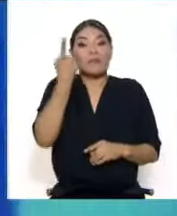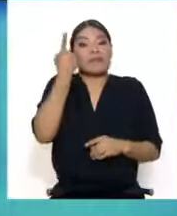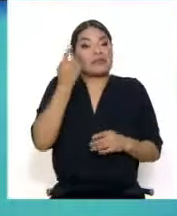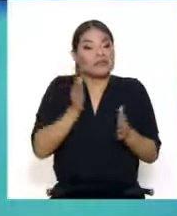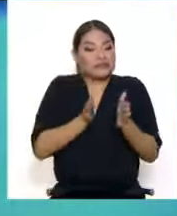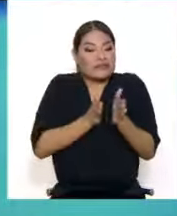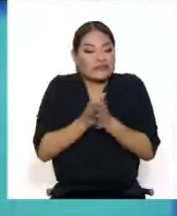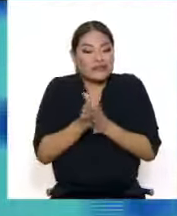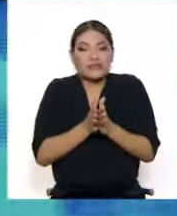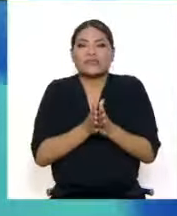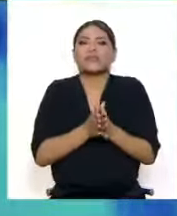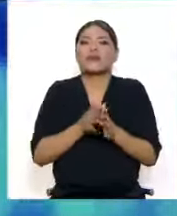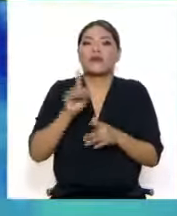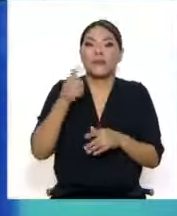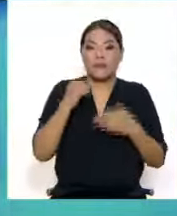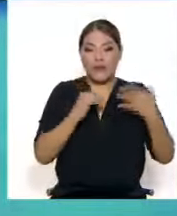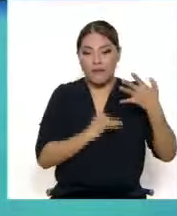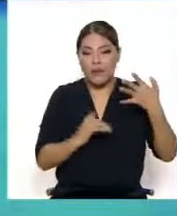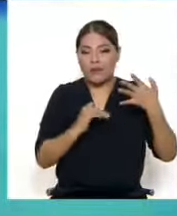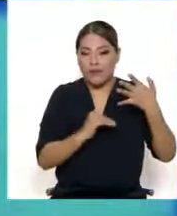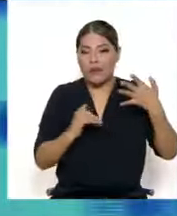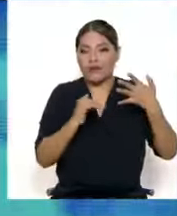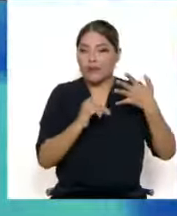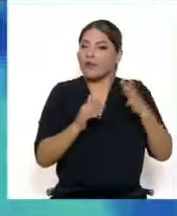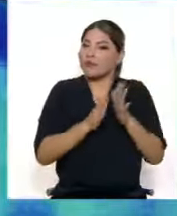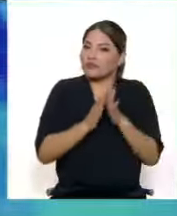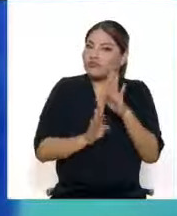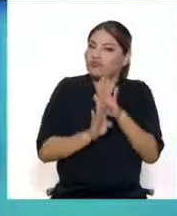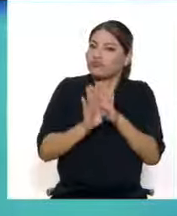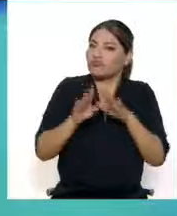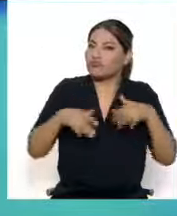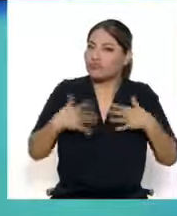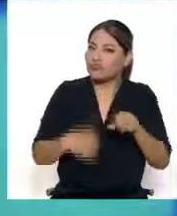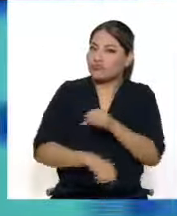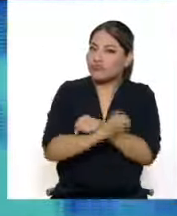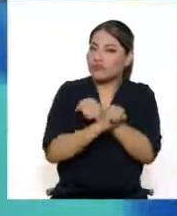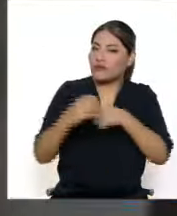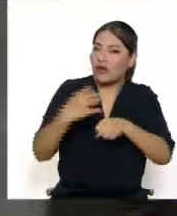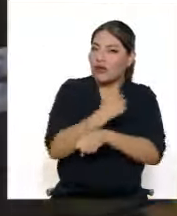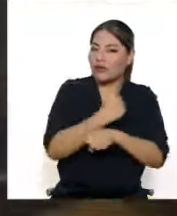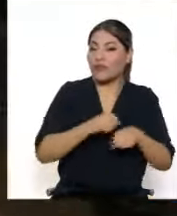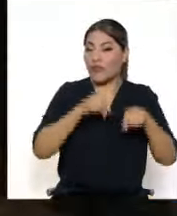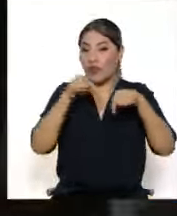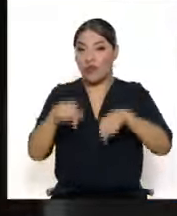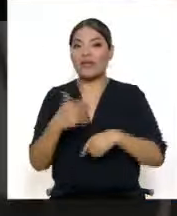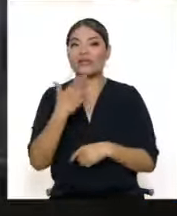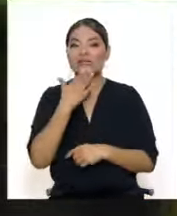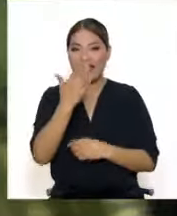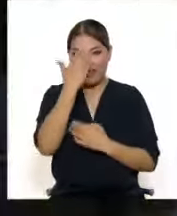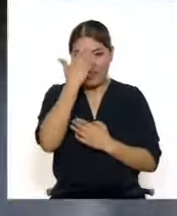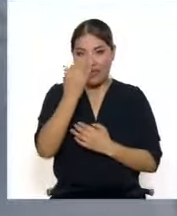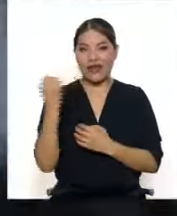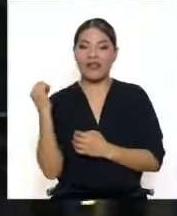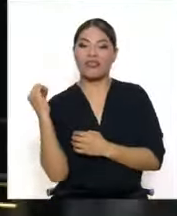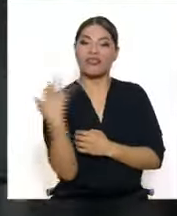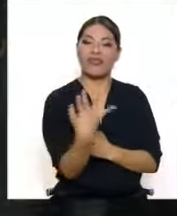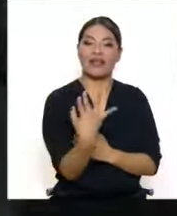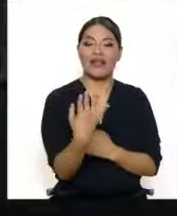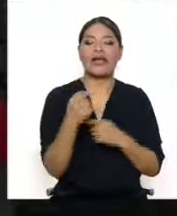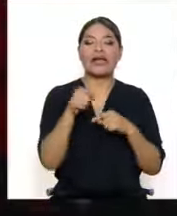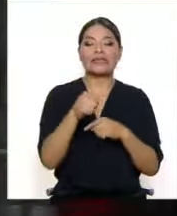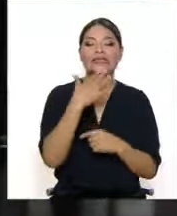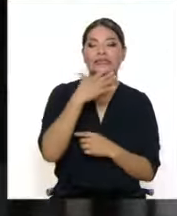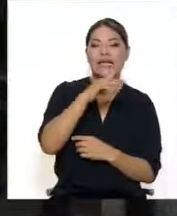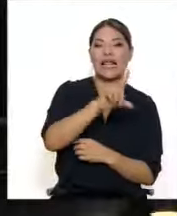en todas las eliminatorias. Y también La Padula y Valera, los delanteros, en la noche de hoy, podrían romper una